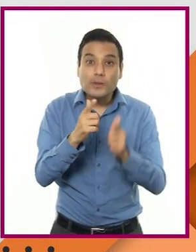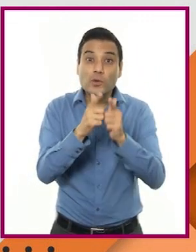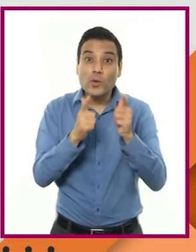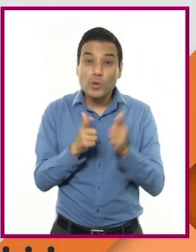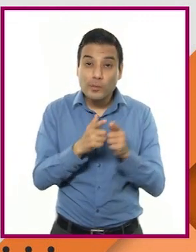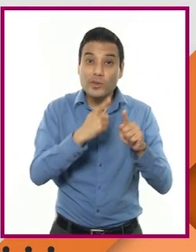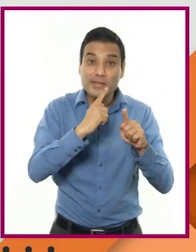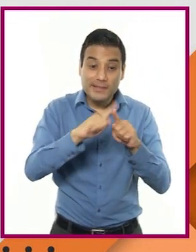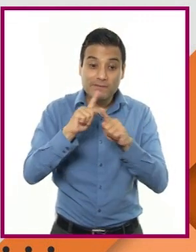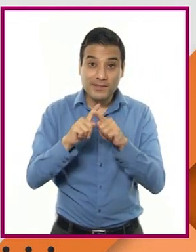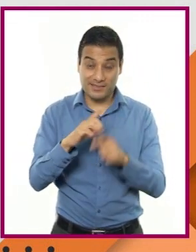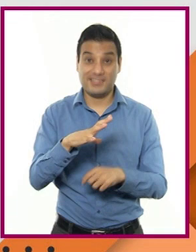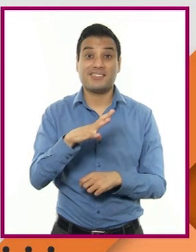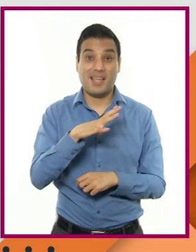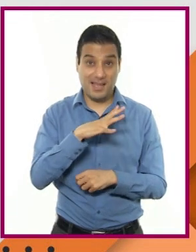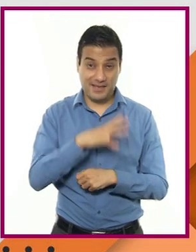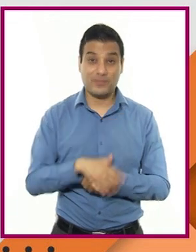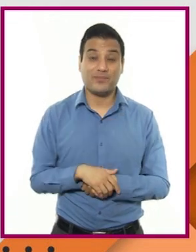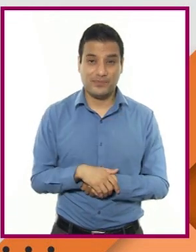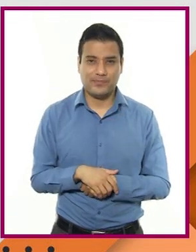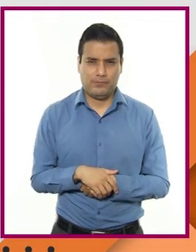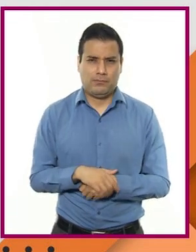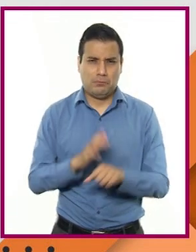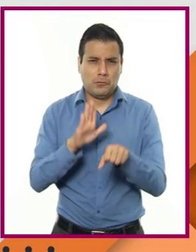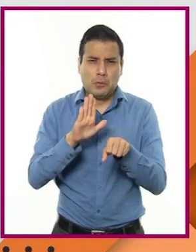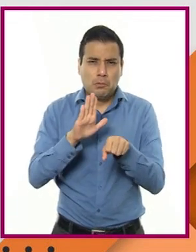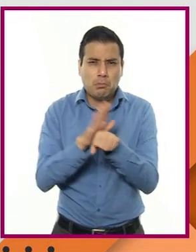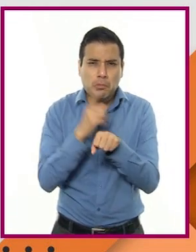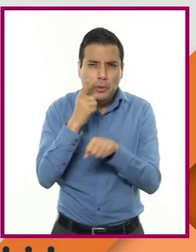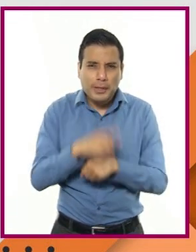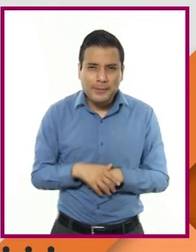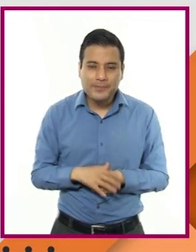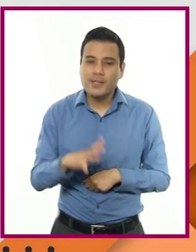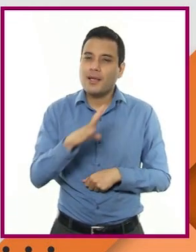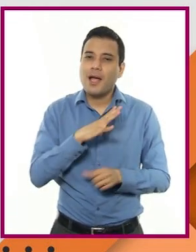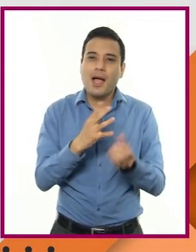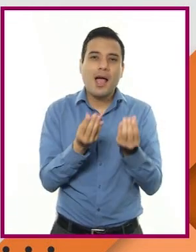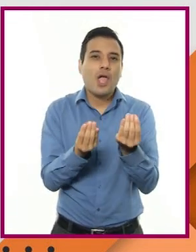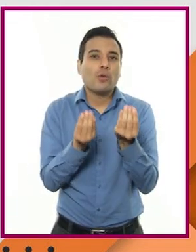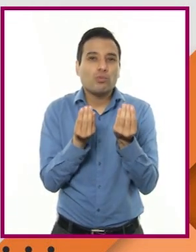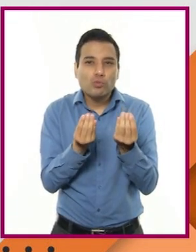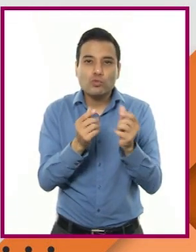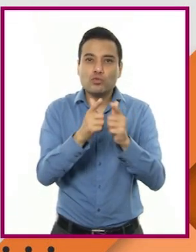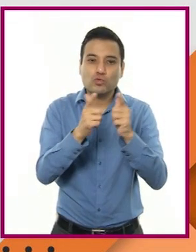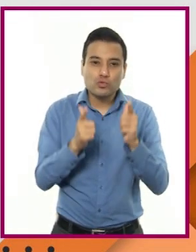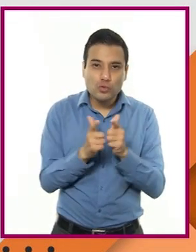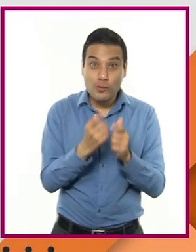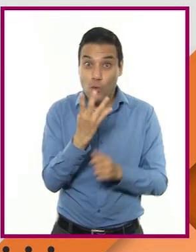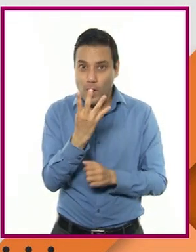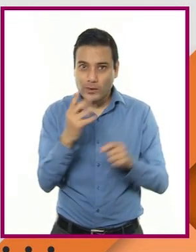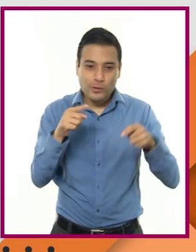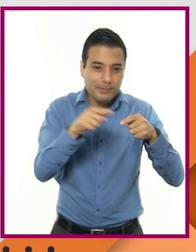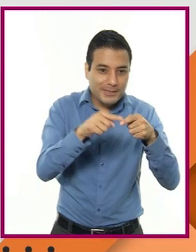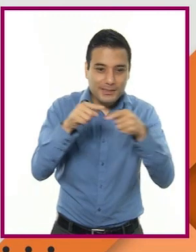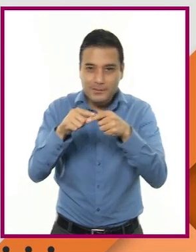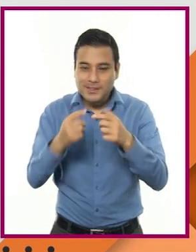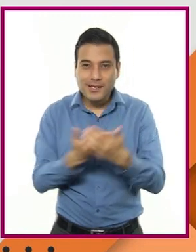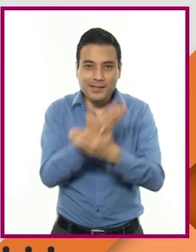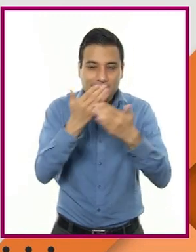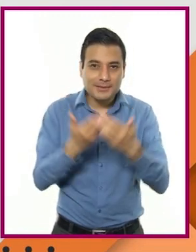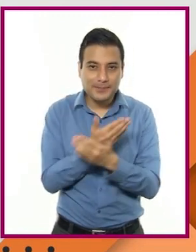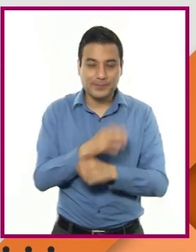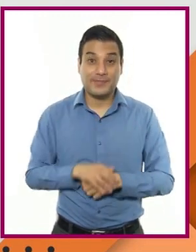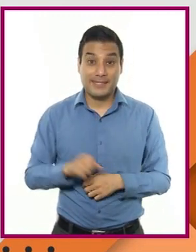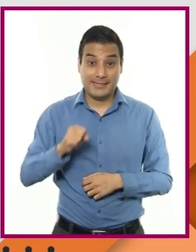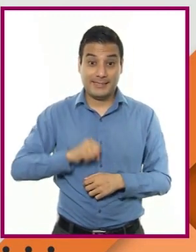diferentes, las cuales eran producto de la mezcla de las diferentes personas. Durante el siglo XVIII